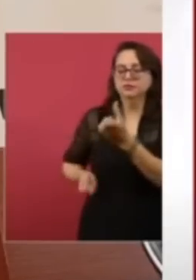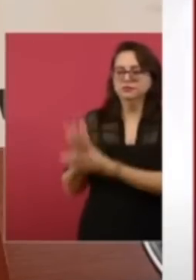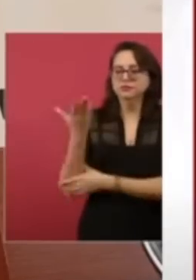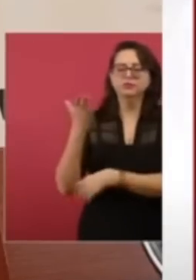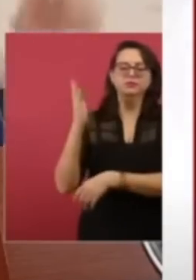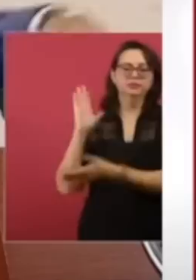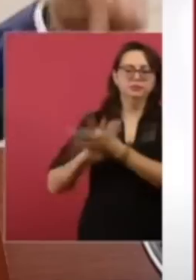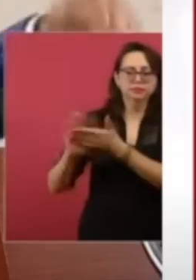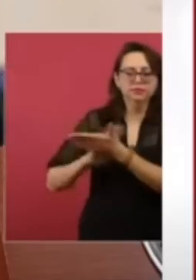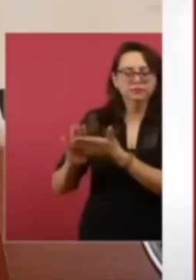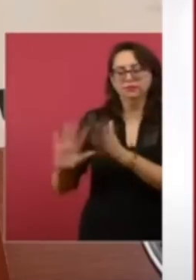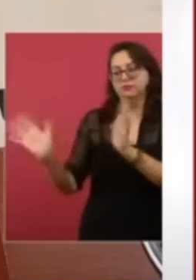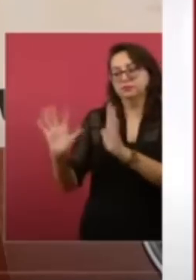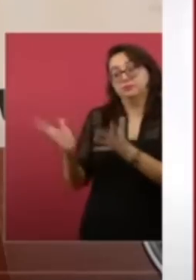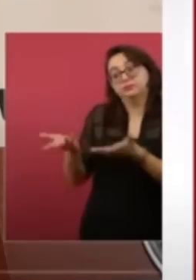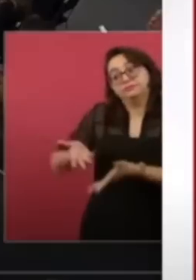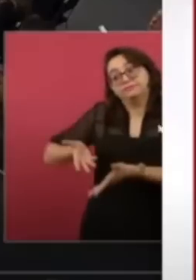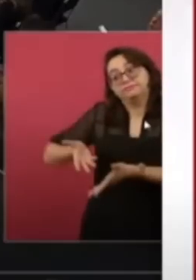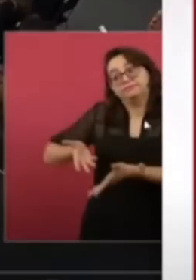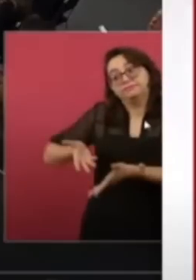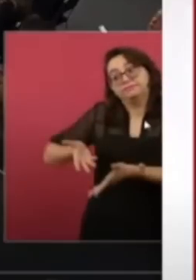exoneran, pero ya nosotros cumplimos.